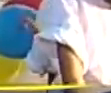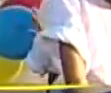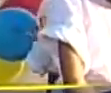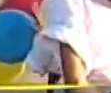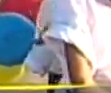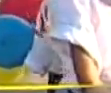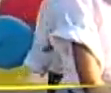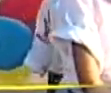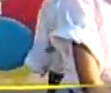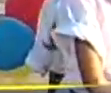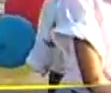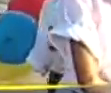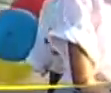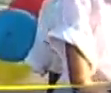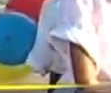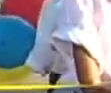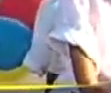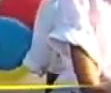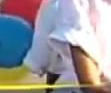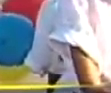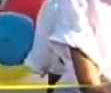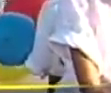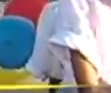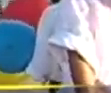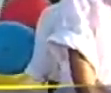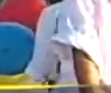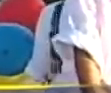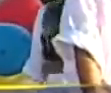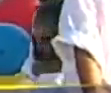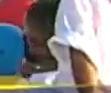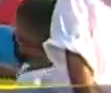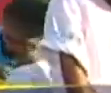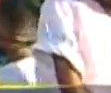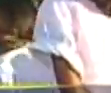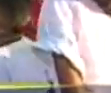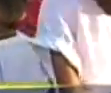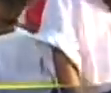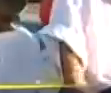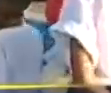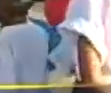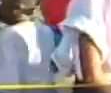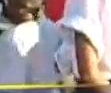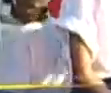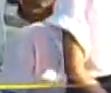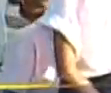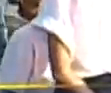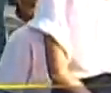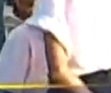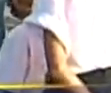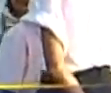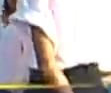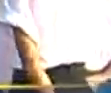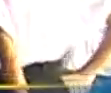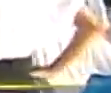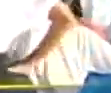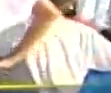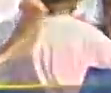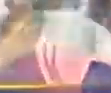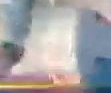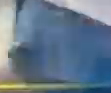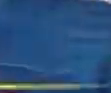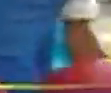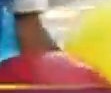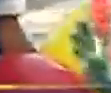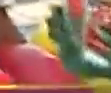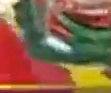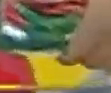de la Revolución Bolivariana, a los niños las llaves de los hogares para que ellos vayan, metan su manito, saquen la llave